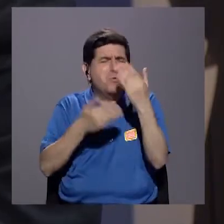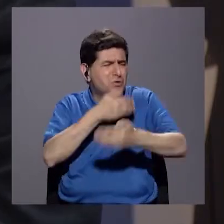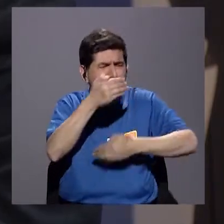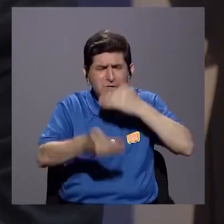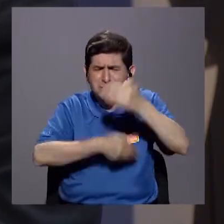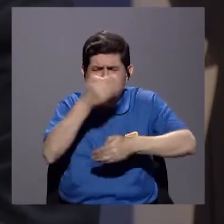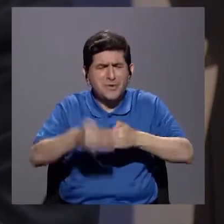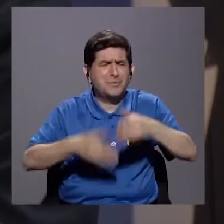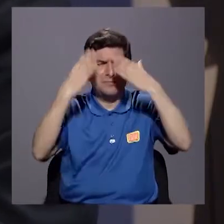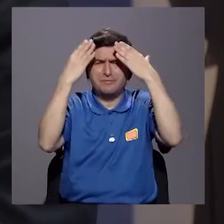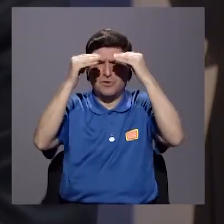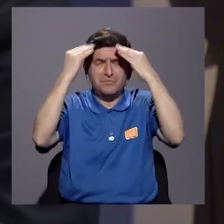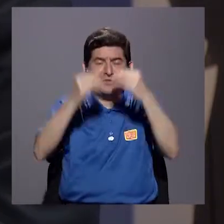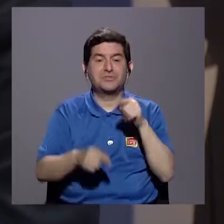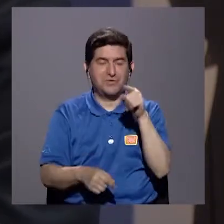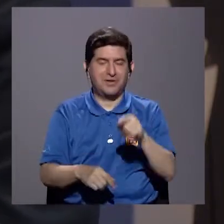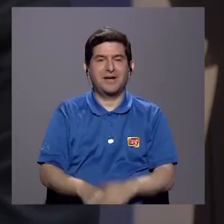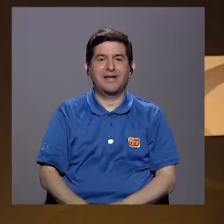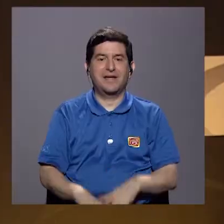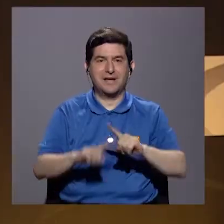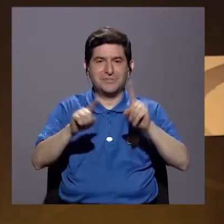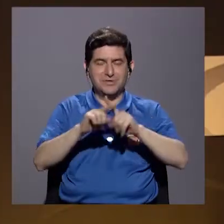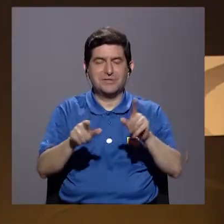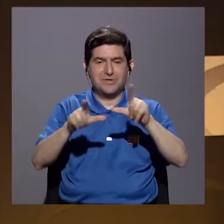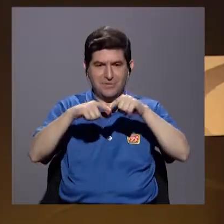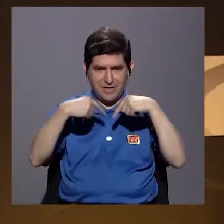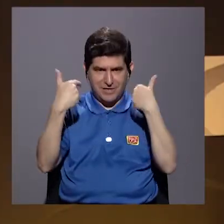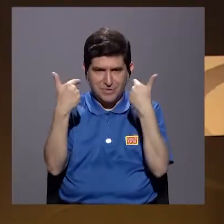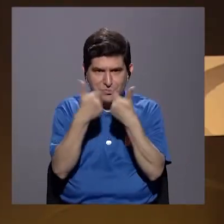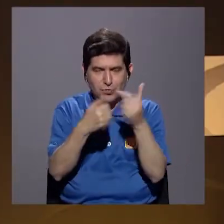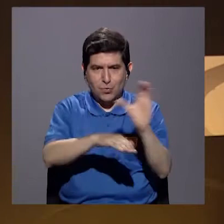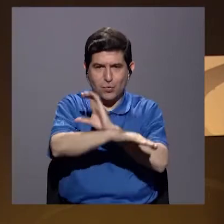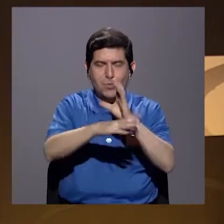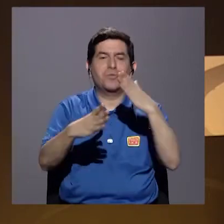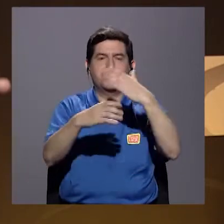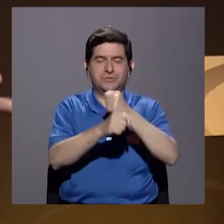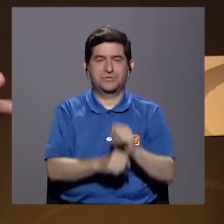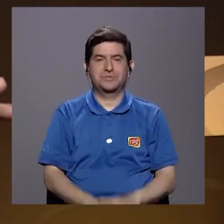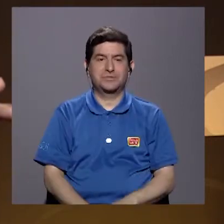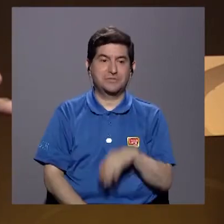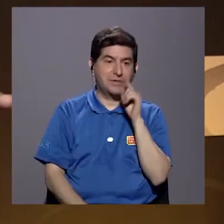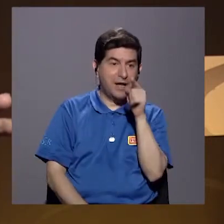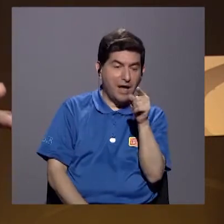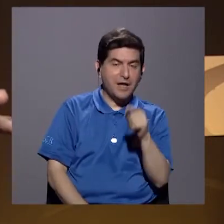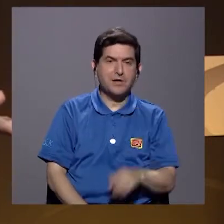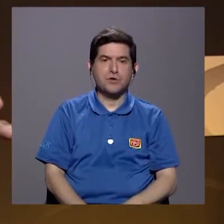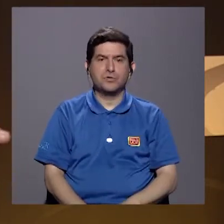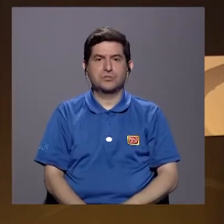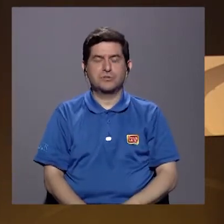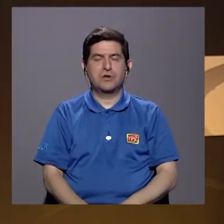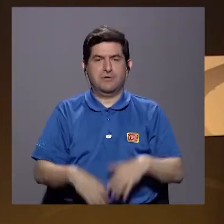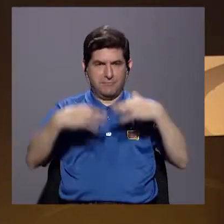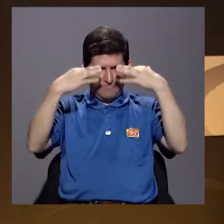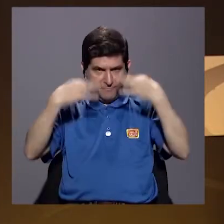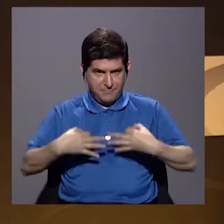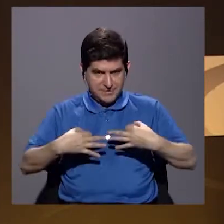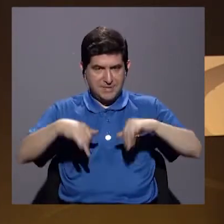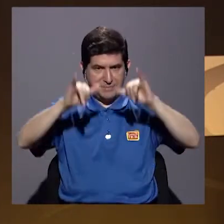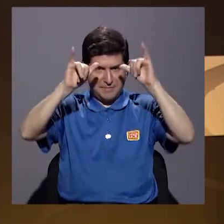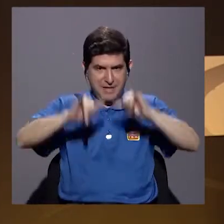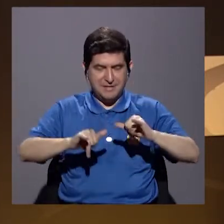de datos, lo hacemos en estos clústeres. Ahora, ¿todos estos laboratorios se encuentran físicamente en el